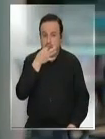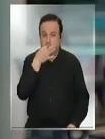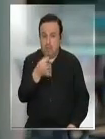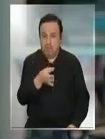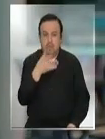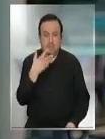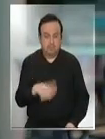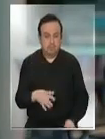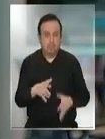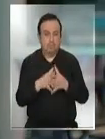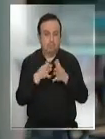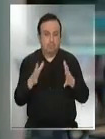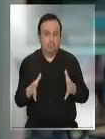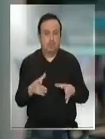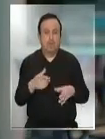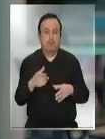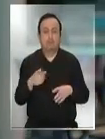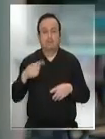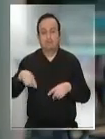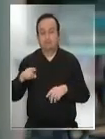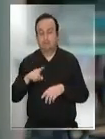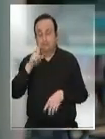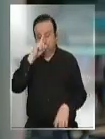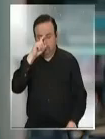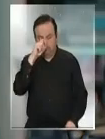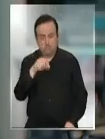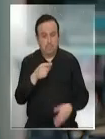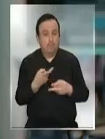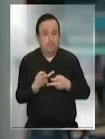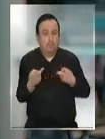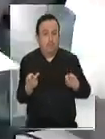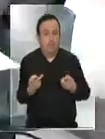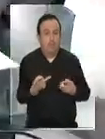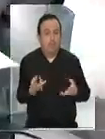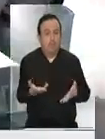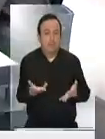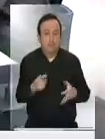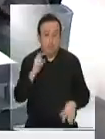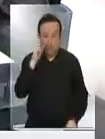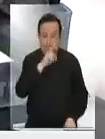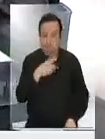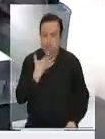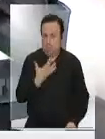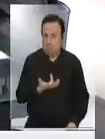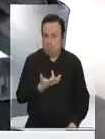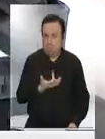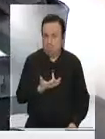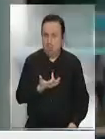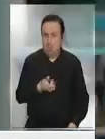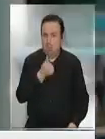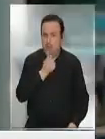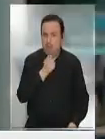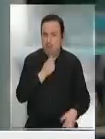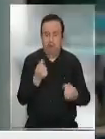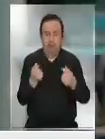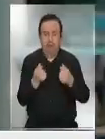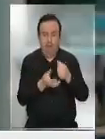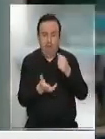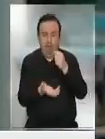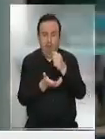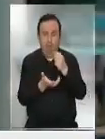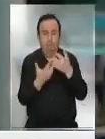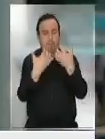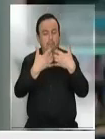que tenemos hoy día en los prestadores, en los hospitales del sector público. ¿Es una crisis generada por qué? Por falta de recursos y también